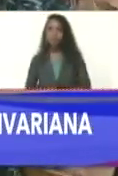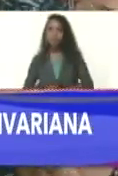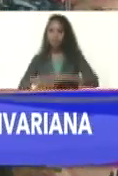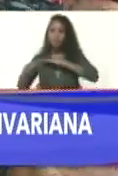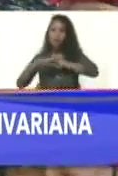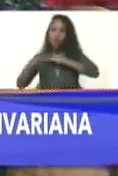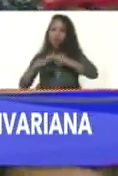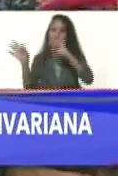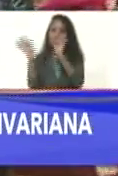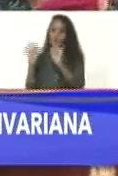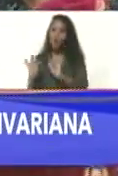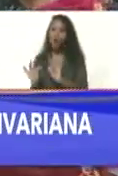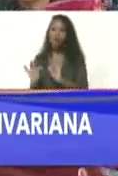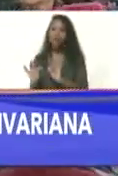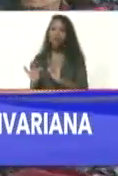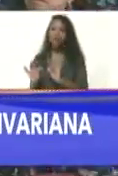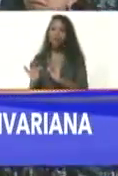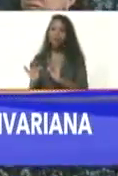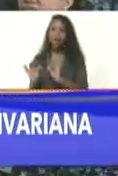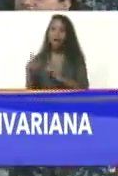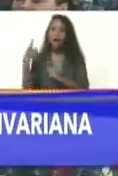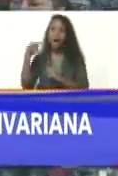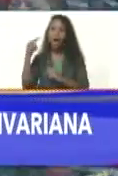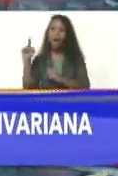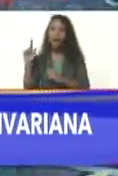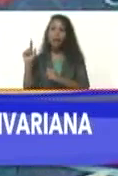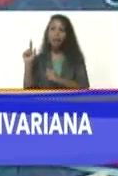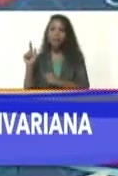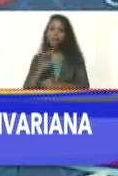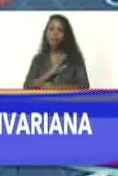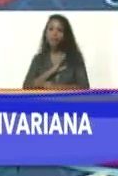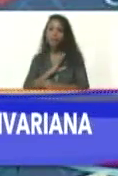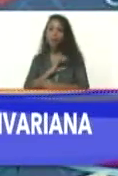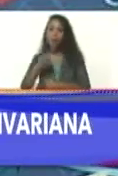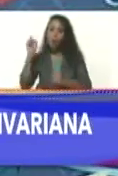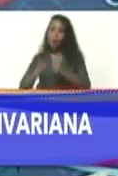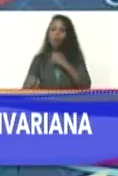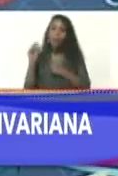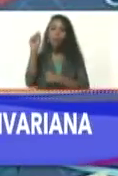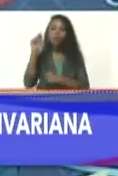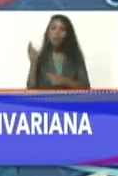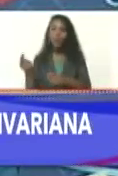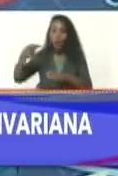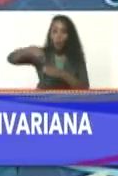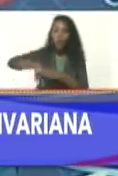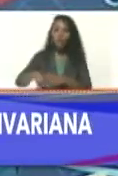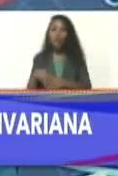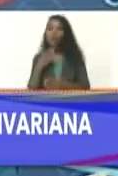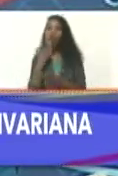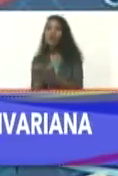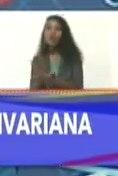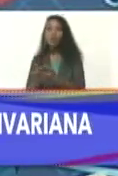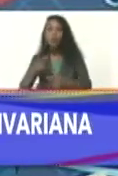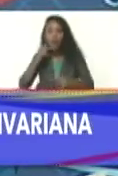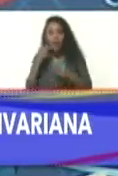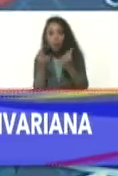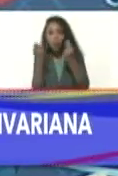Igualmente, por aquí tenemos entonces este último punto de cuenta, solicitud de recursos